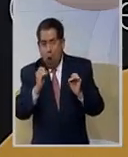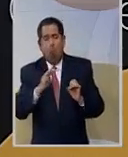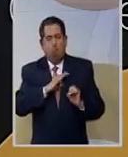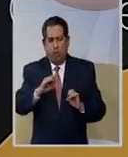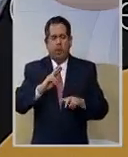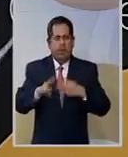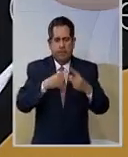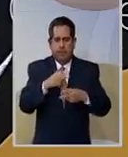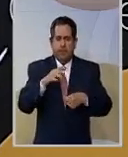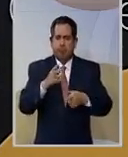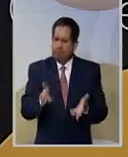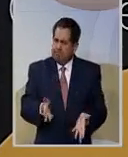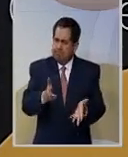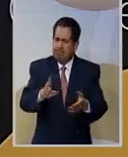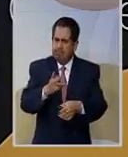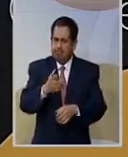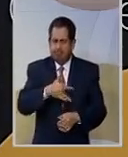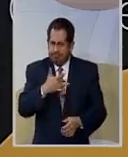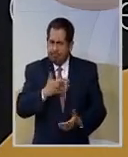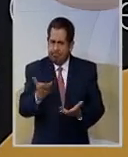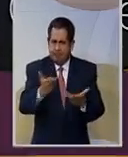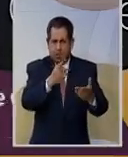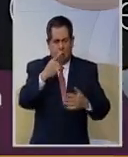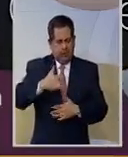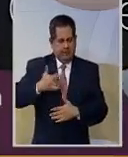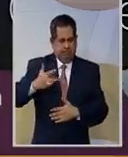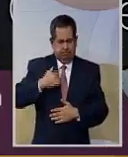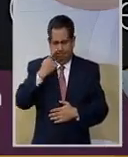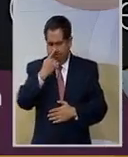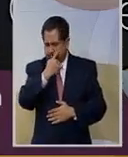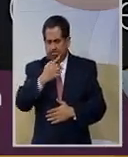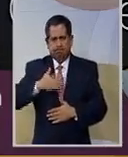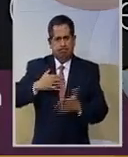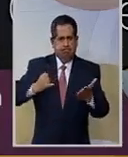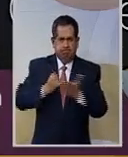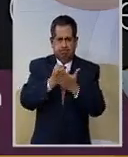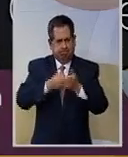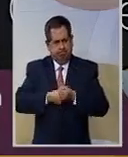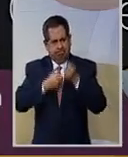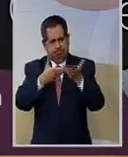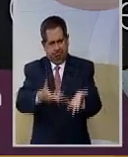lo invito a que acuda, a que manifieste cuál es su decisión y